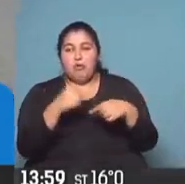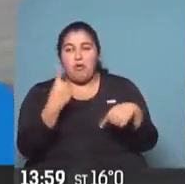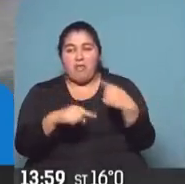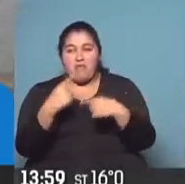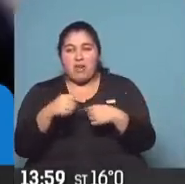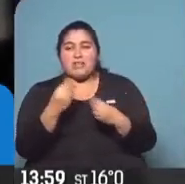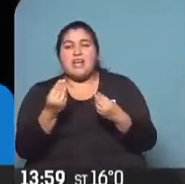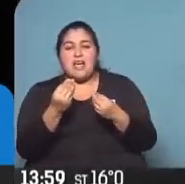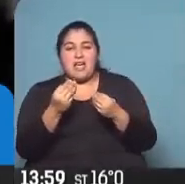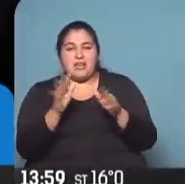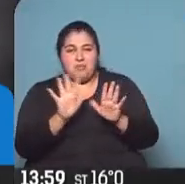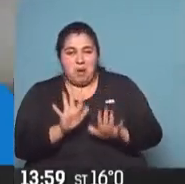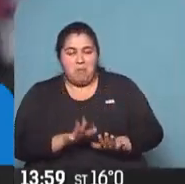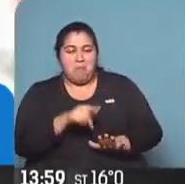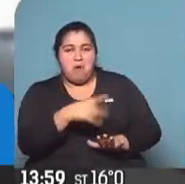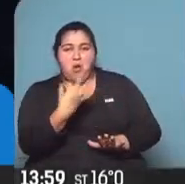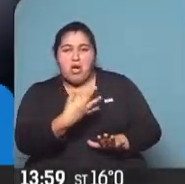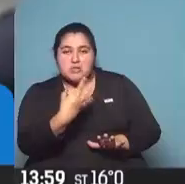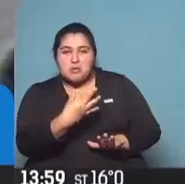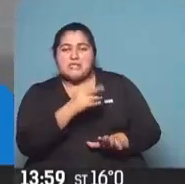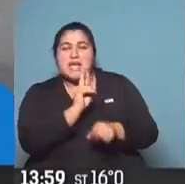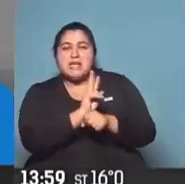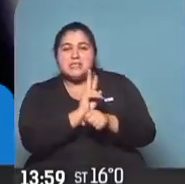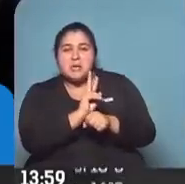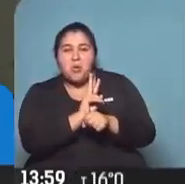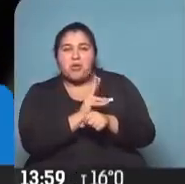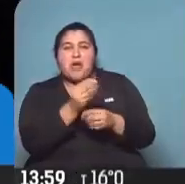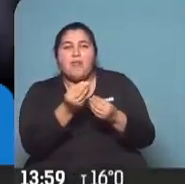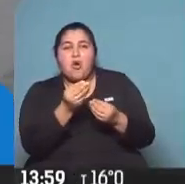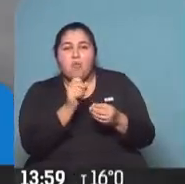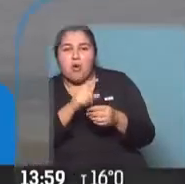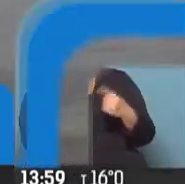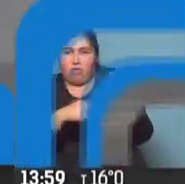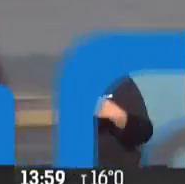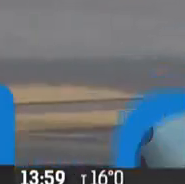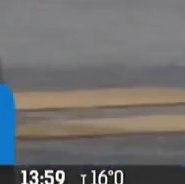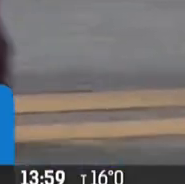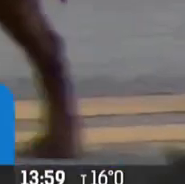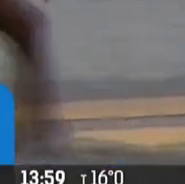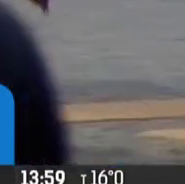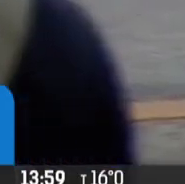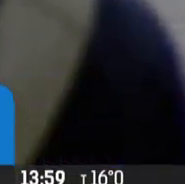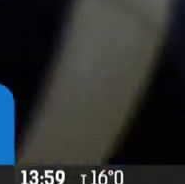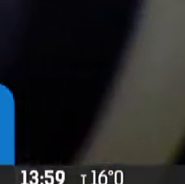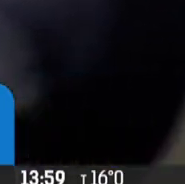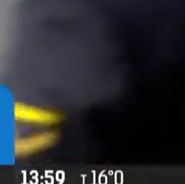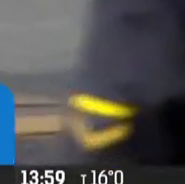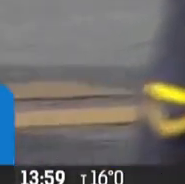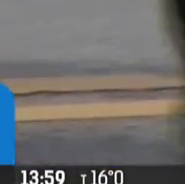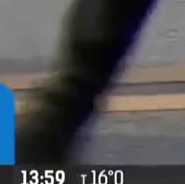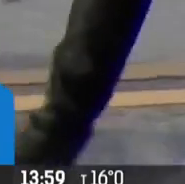y entrenados para las labores de seguro gusto área preventiva de manera de detección de explosivos